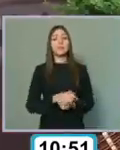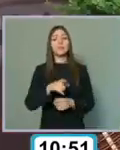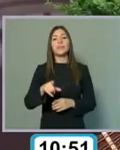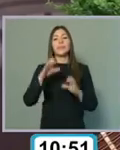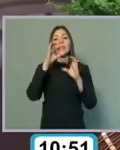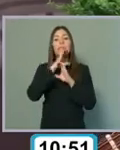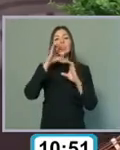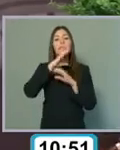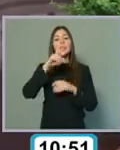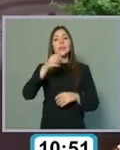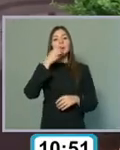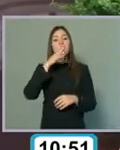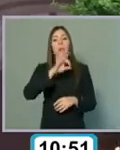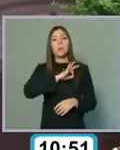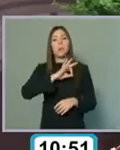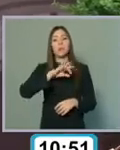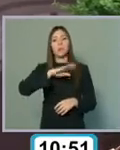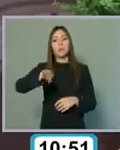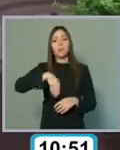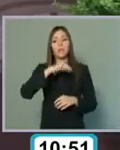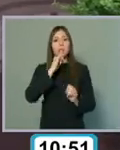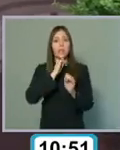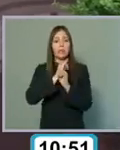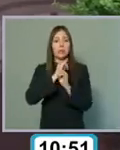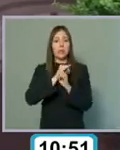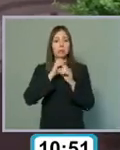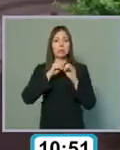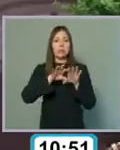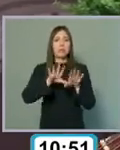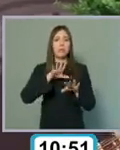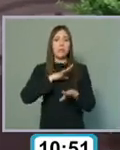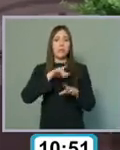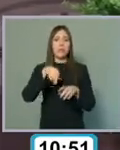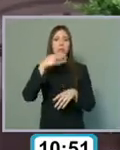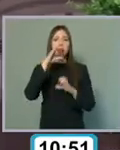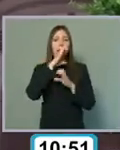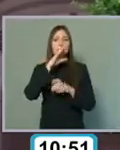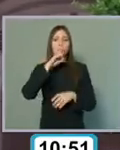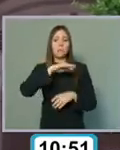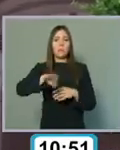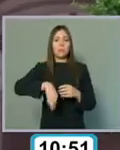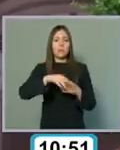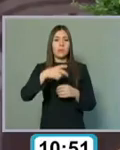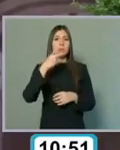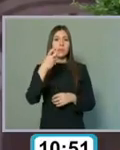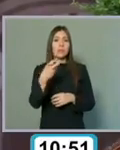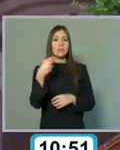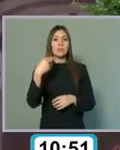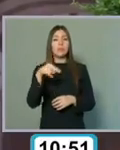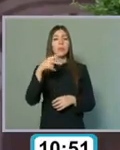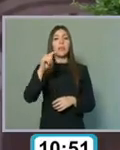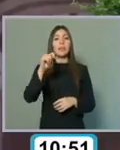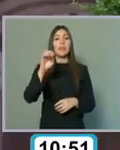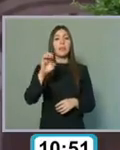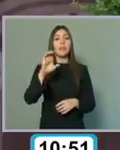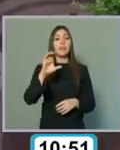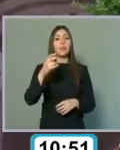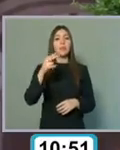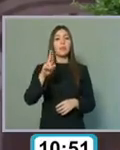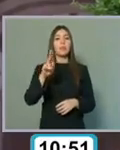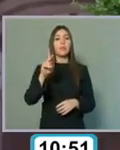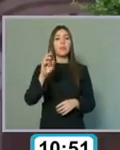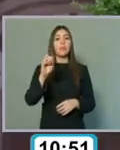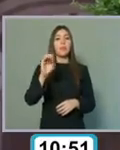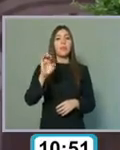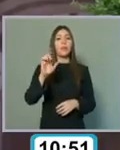gente lo puede encontrar ahí en las redes sociales, en cualquier Ajá. plataforma digital. Ahí está un tema que lo soltamos en redes. Te chupó el diablo y pues ahí esperamos que les haya gustado. Ahí lo